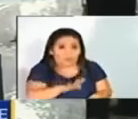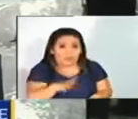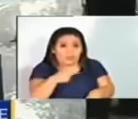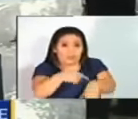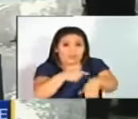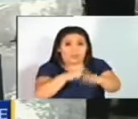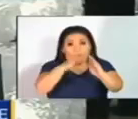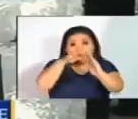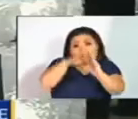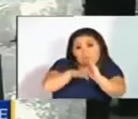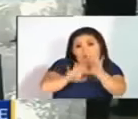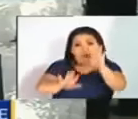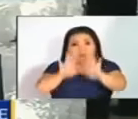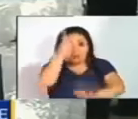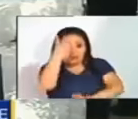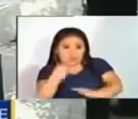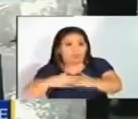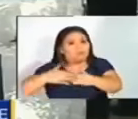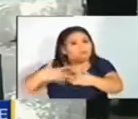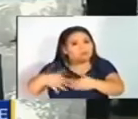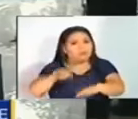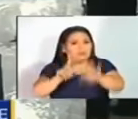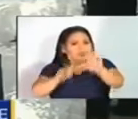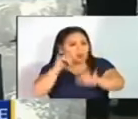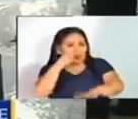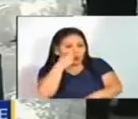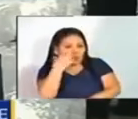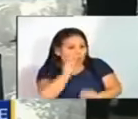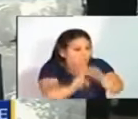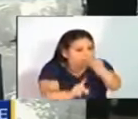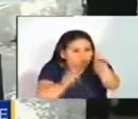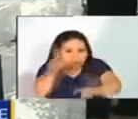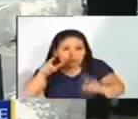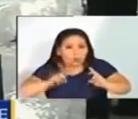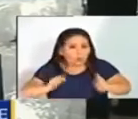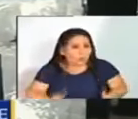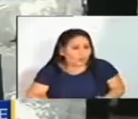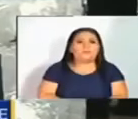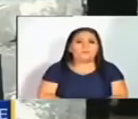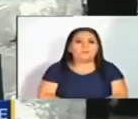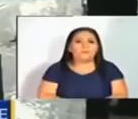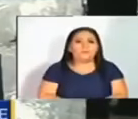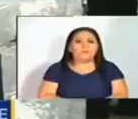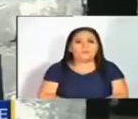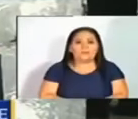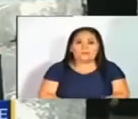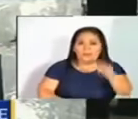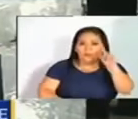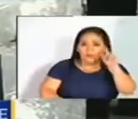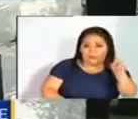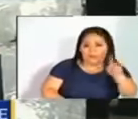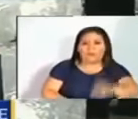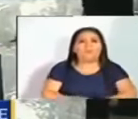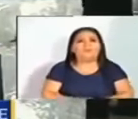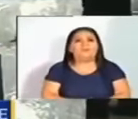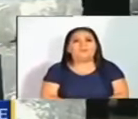cuarentena de 15 días y apertura del 6 de junio es una concesión de su gobierno ante esa presión. Esas dos preguntas. La...